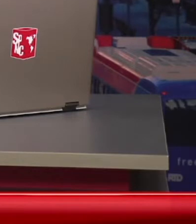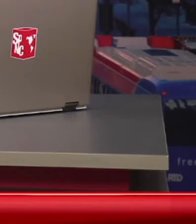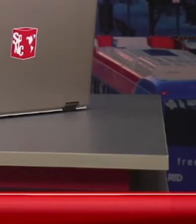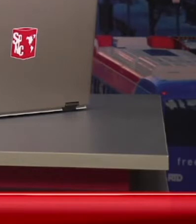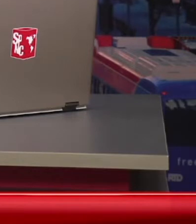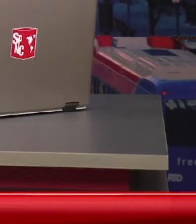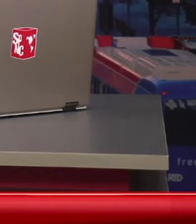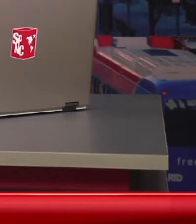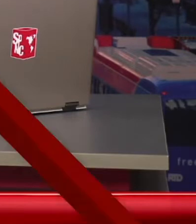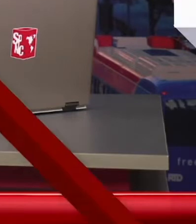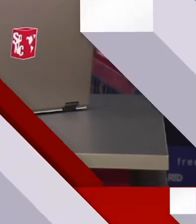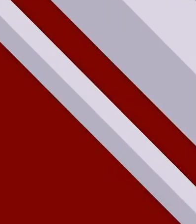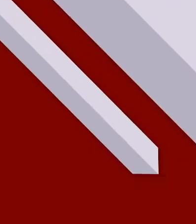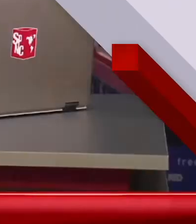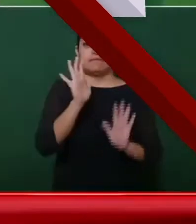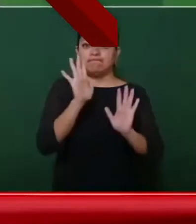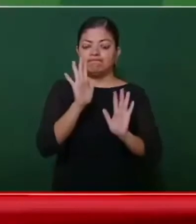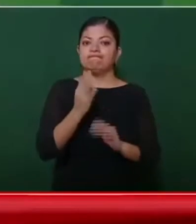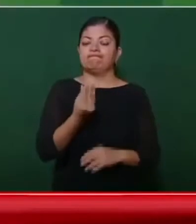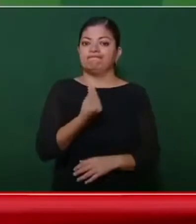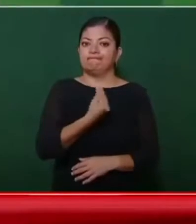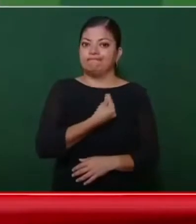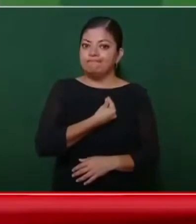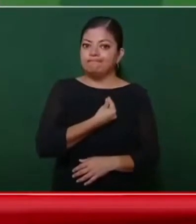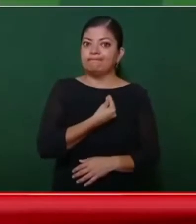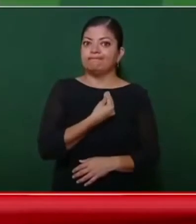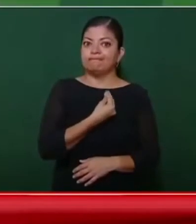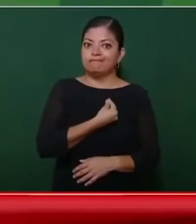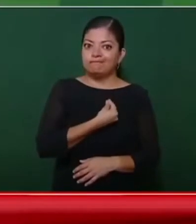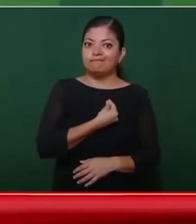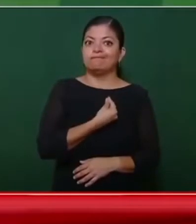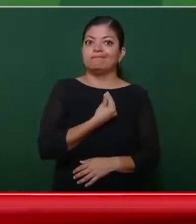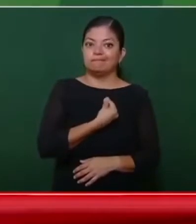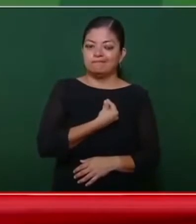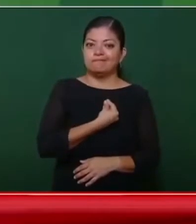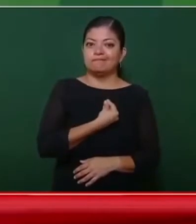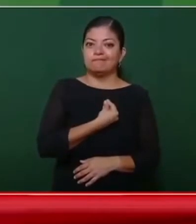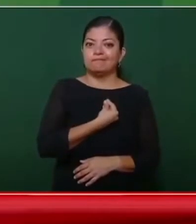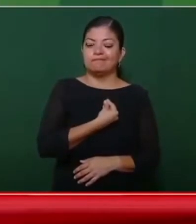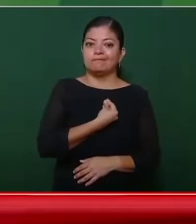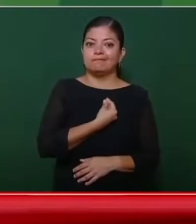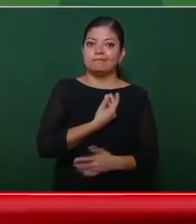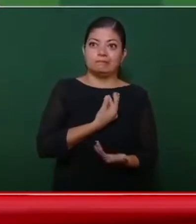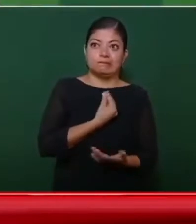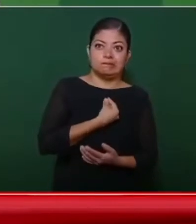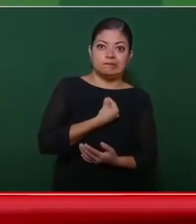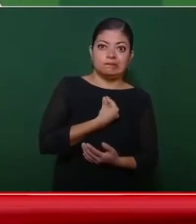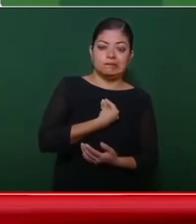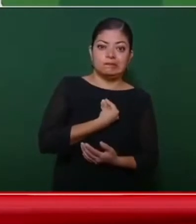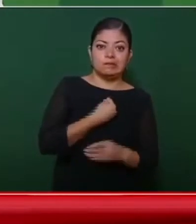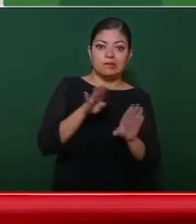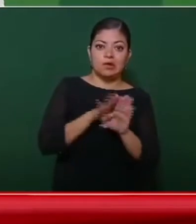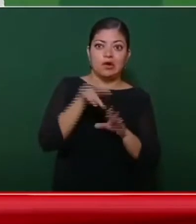que dijo el presidente de México. Esa presión.